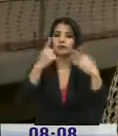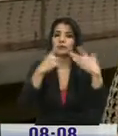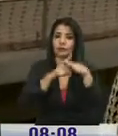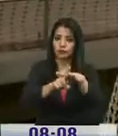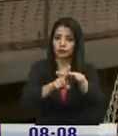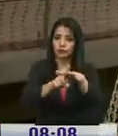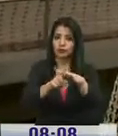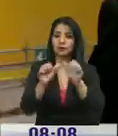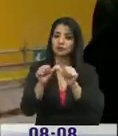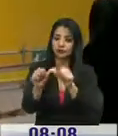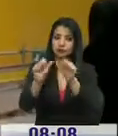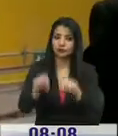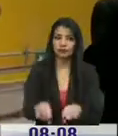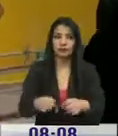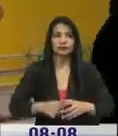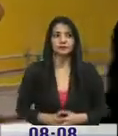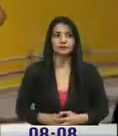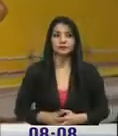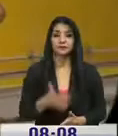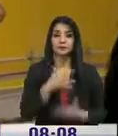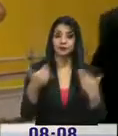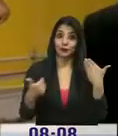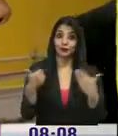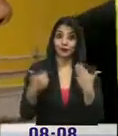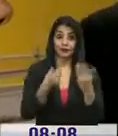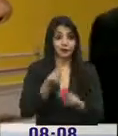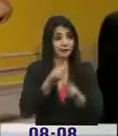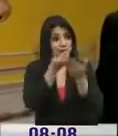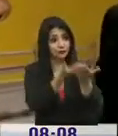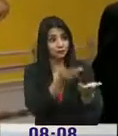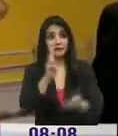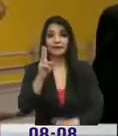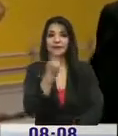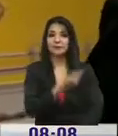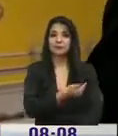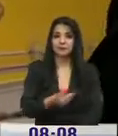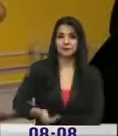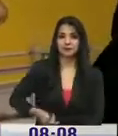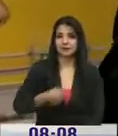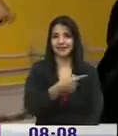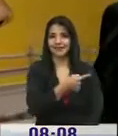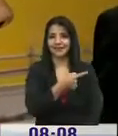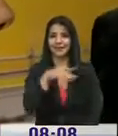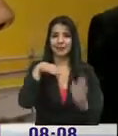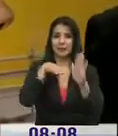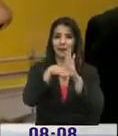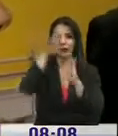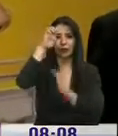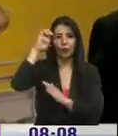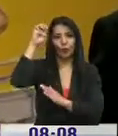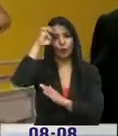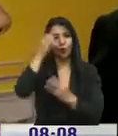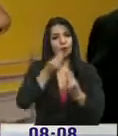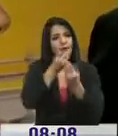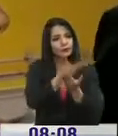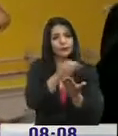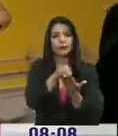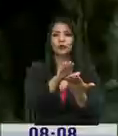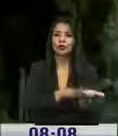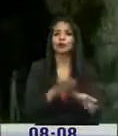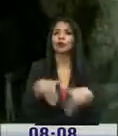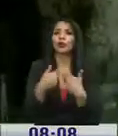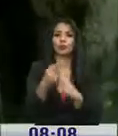y sostenible. Muy contento de poder comentarle a la vicepresidenta los avances del proyecto, la forma como el mismo se